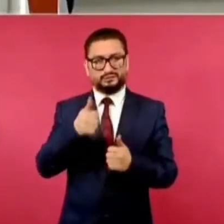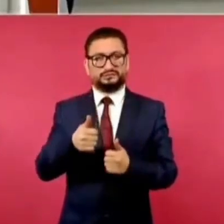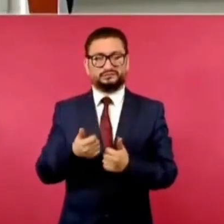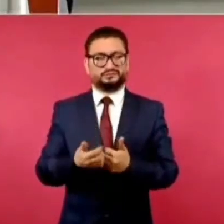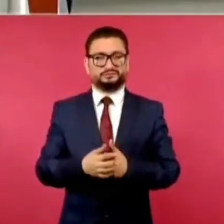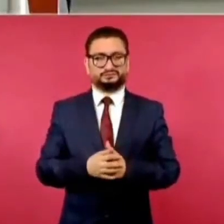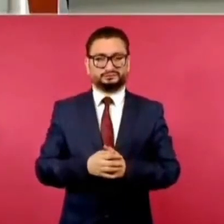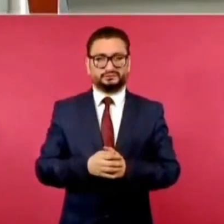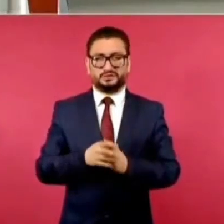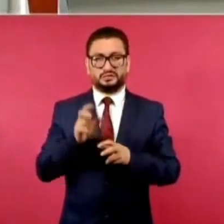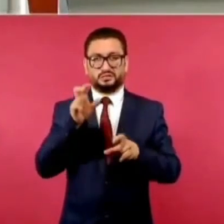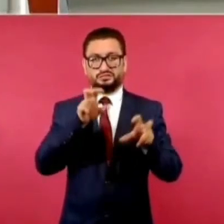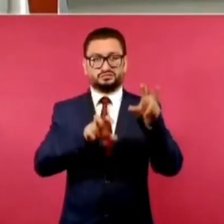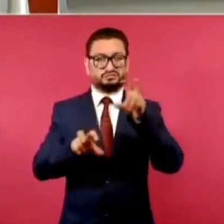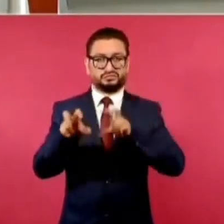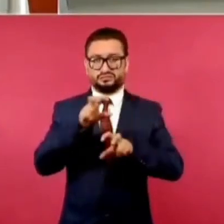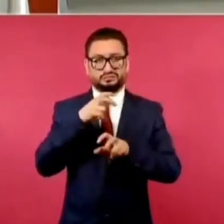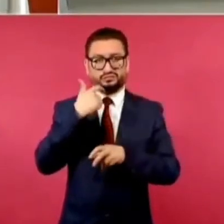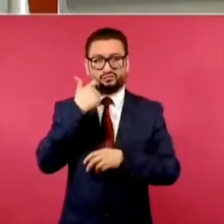Entonces,